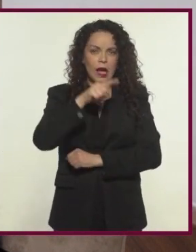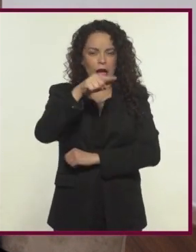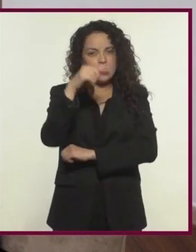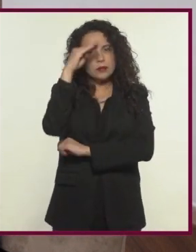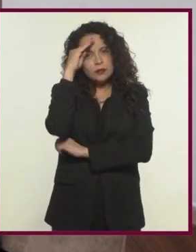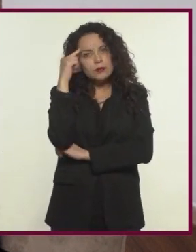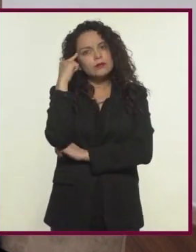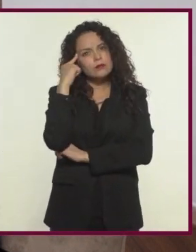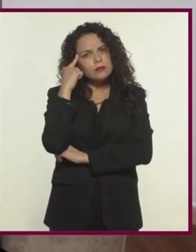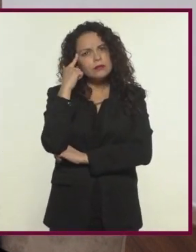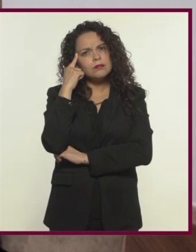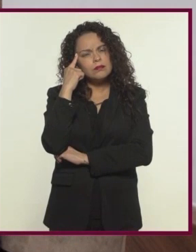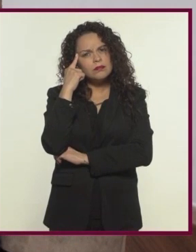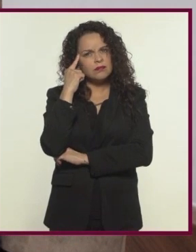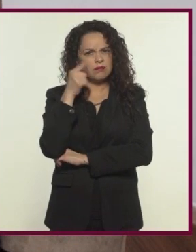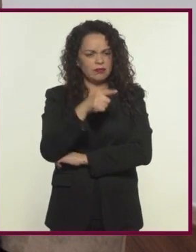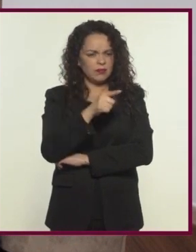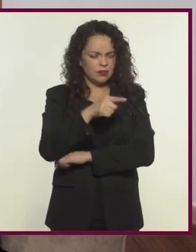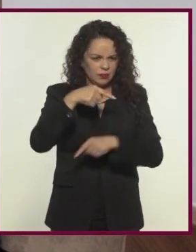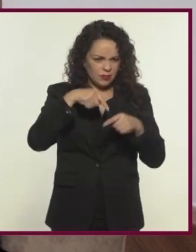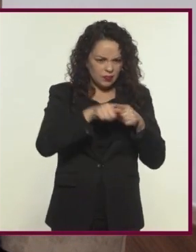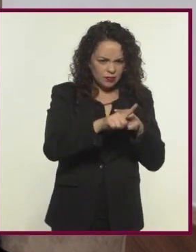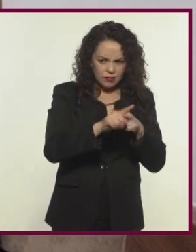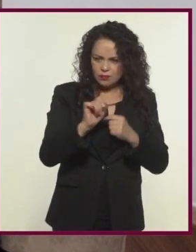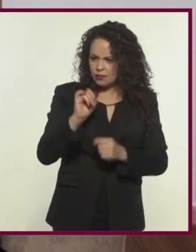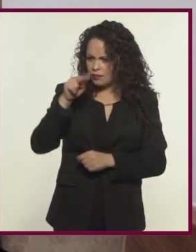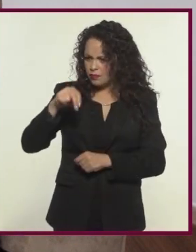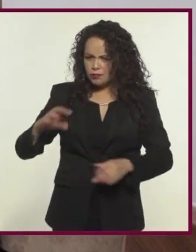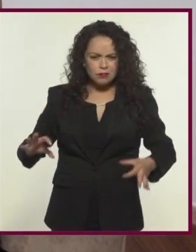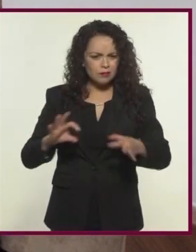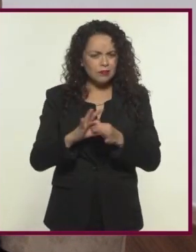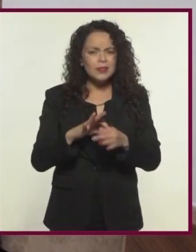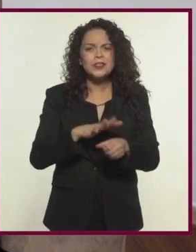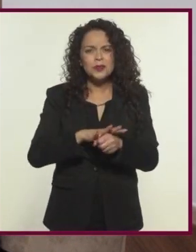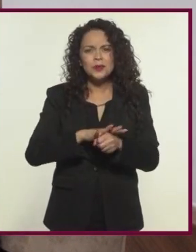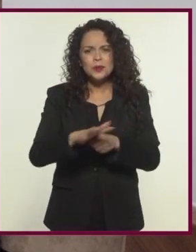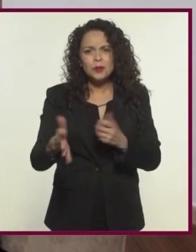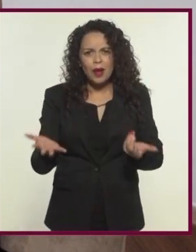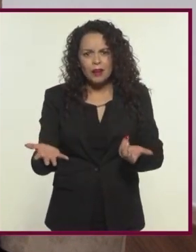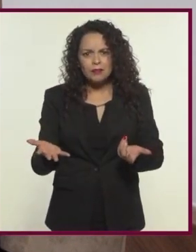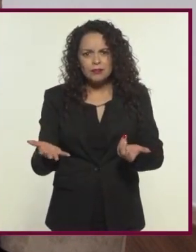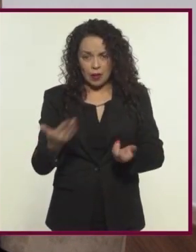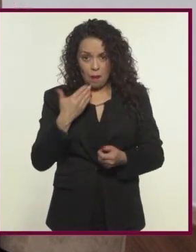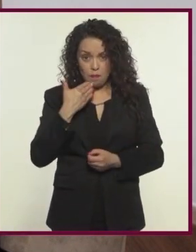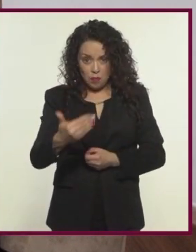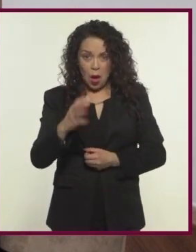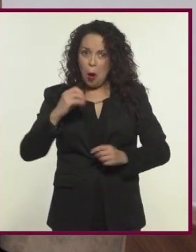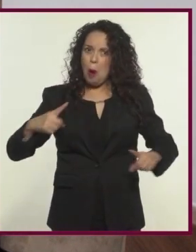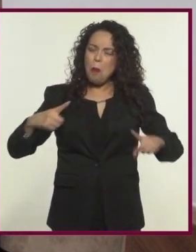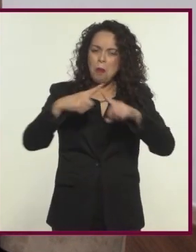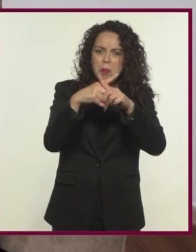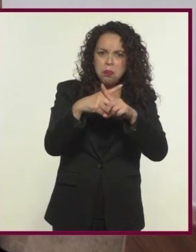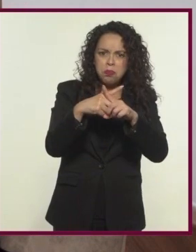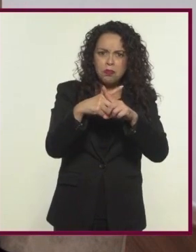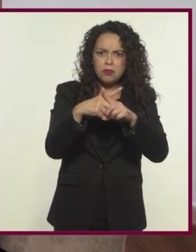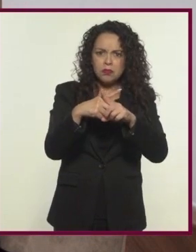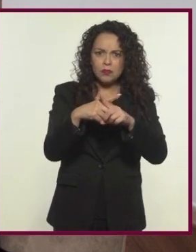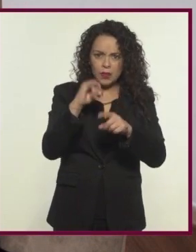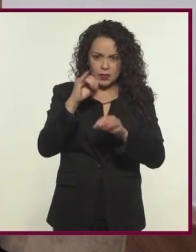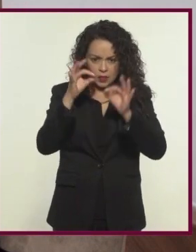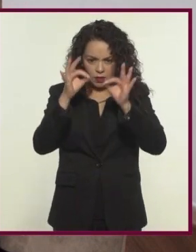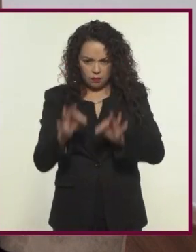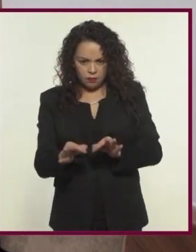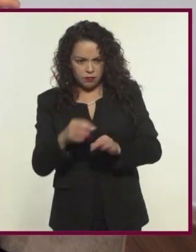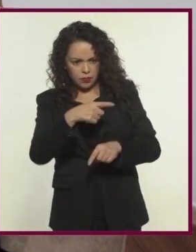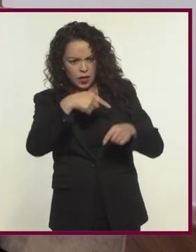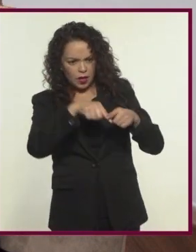y preguntarse eso mismo. ¿Qué relación tiene el inicio de la película con el final? ¿Tiene lógica? ¿Cumple el final con lo que